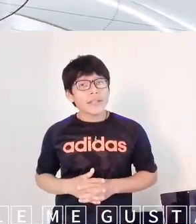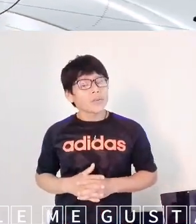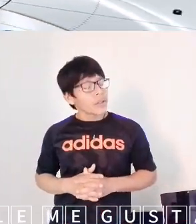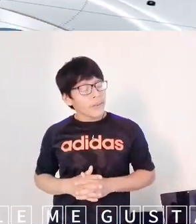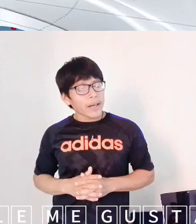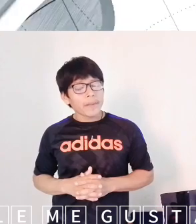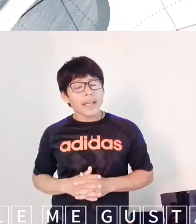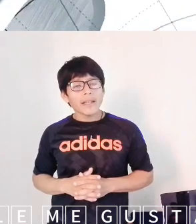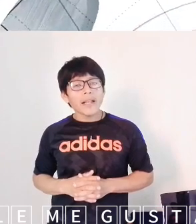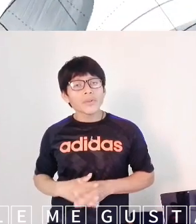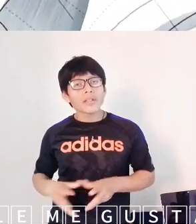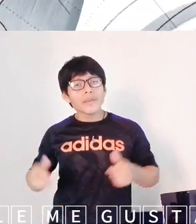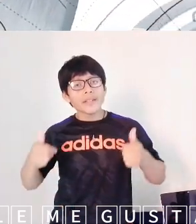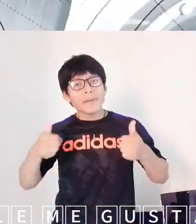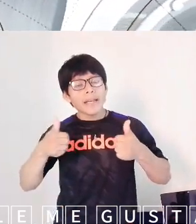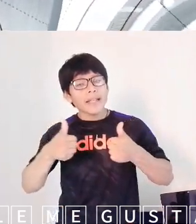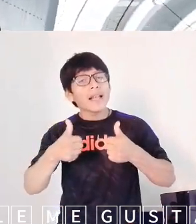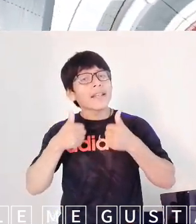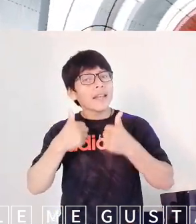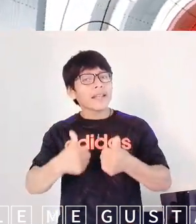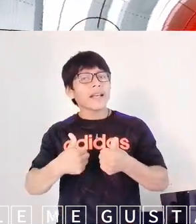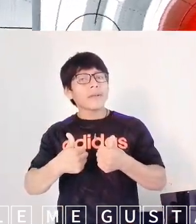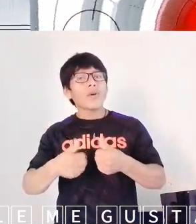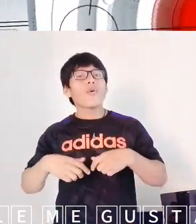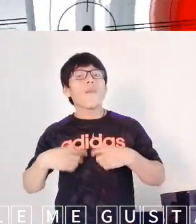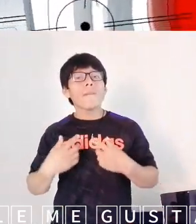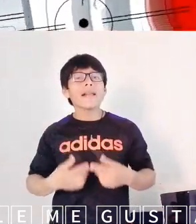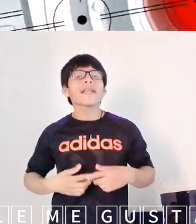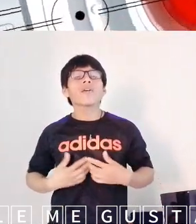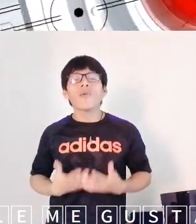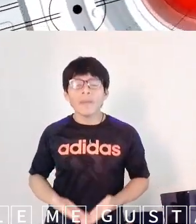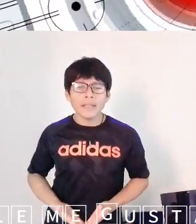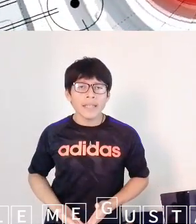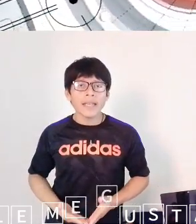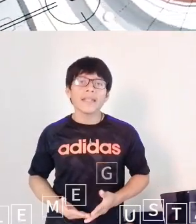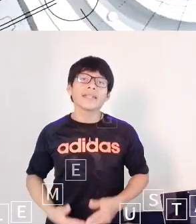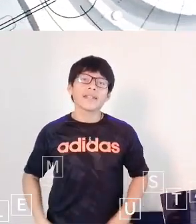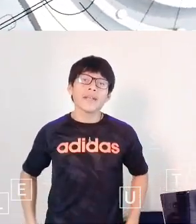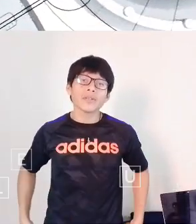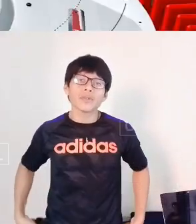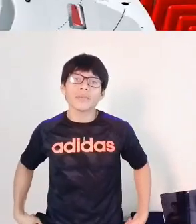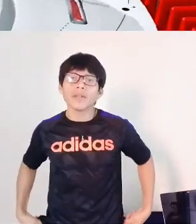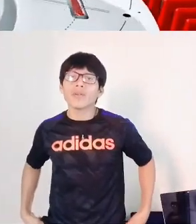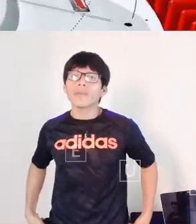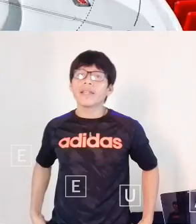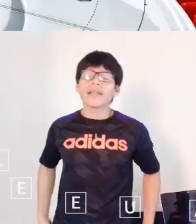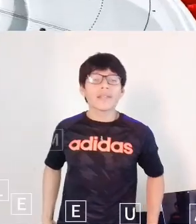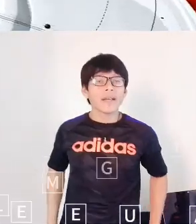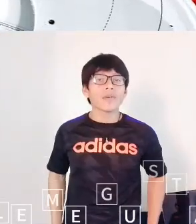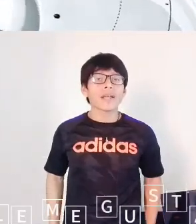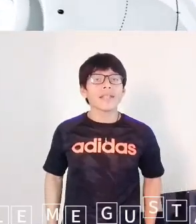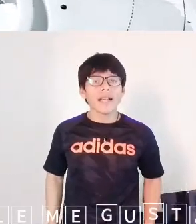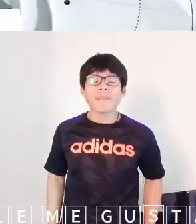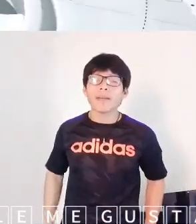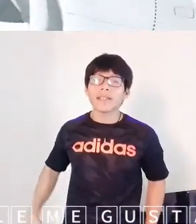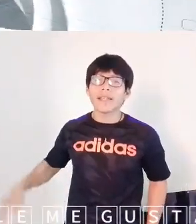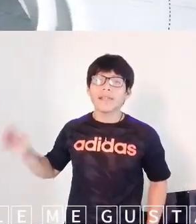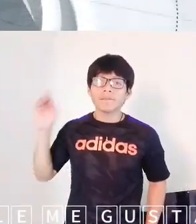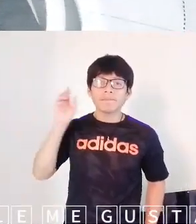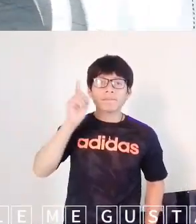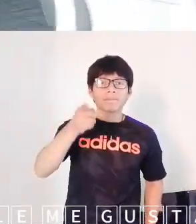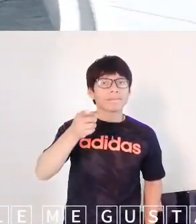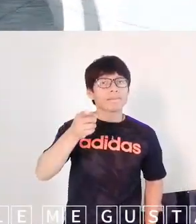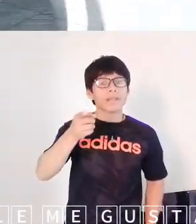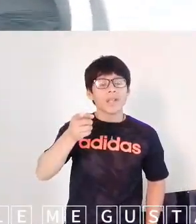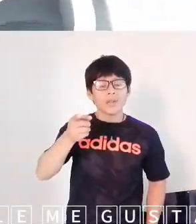invito a que se suscriban a mi canal, suscríbanse a mi canal, denle like al video, compartan, comenten, y si se van a suscribir no olviden de activar lo que es la campanita